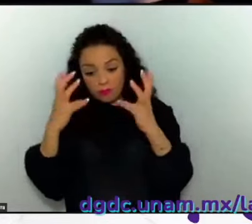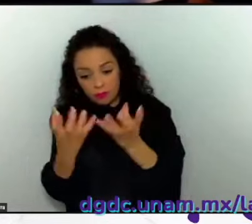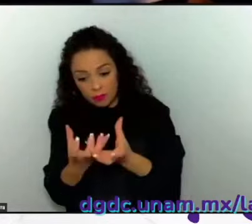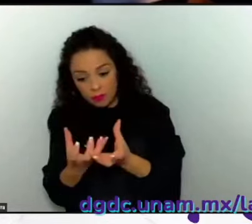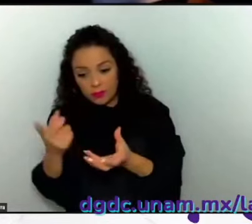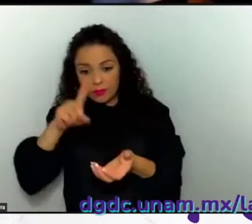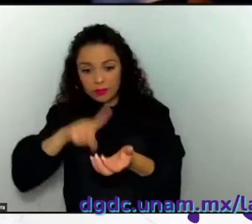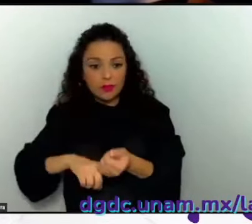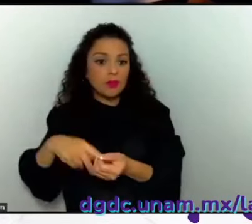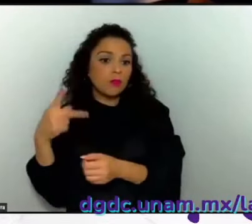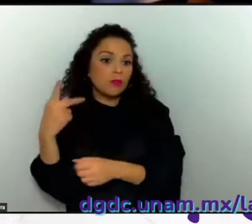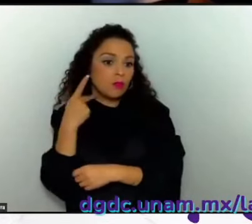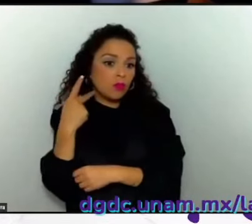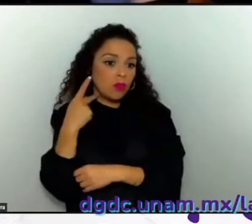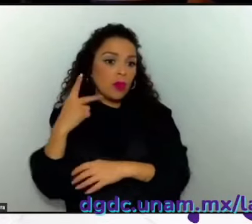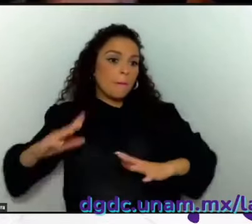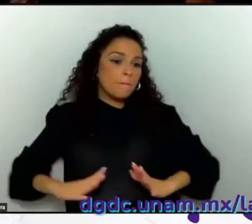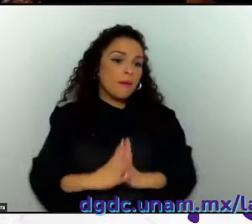y